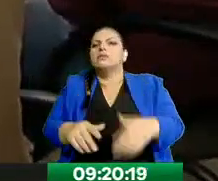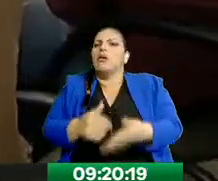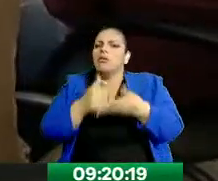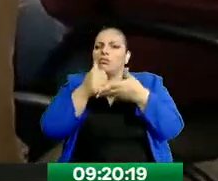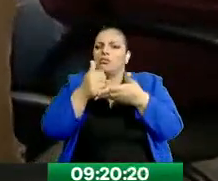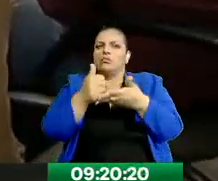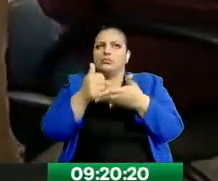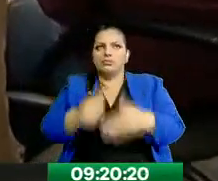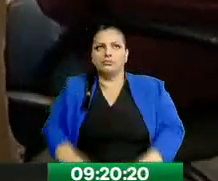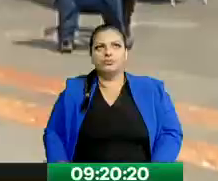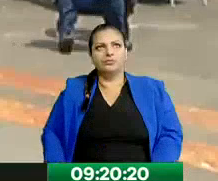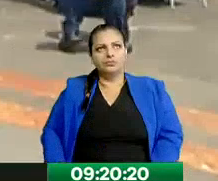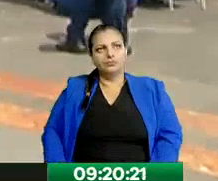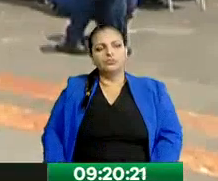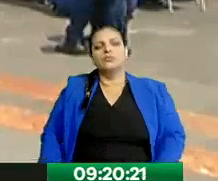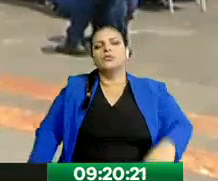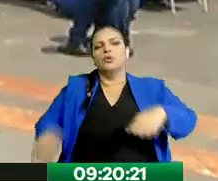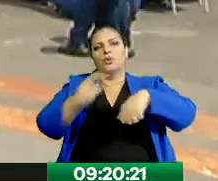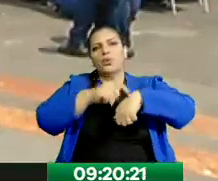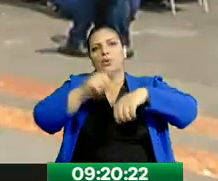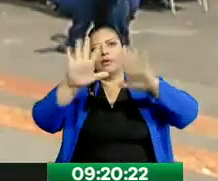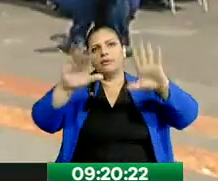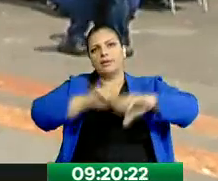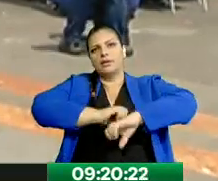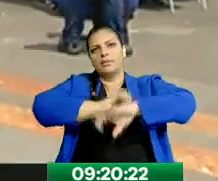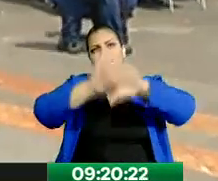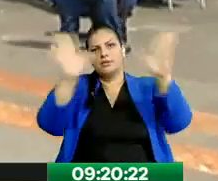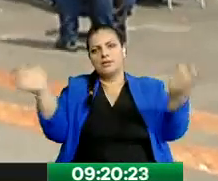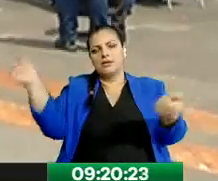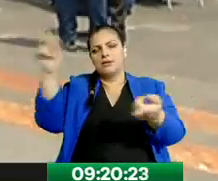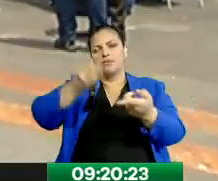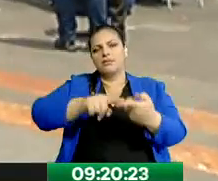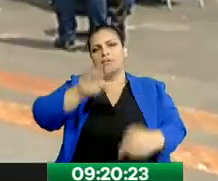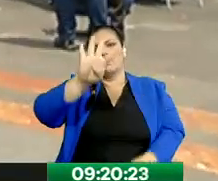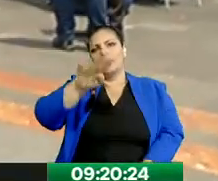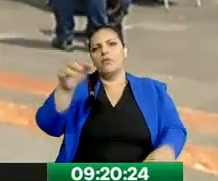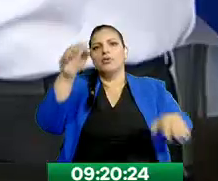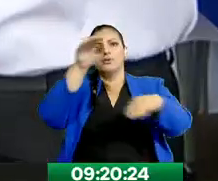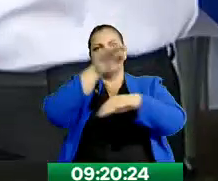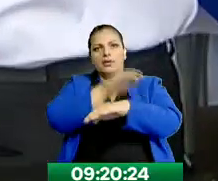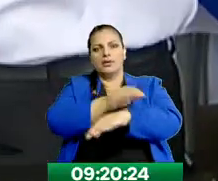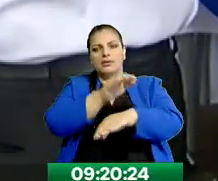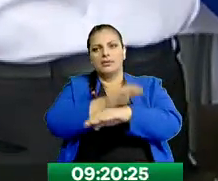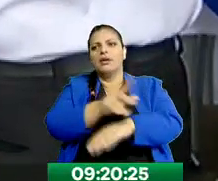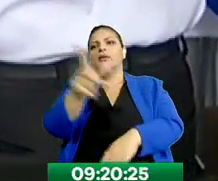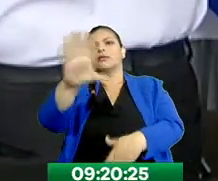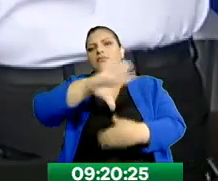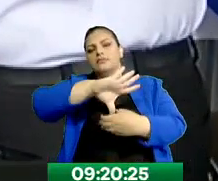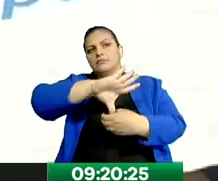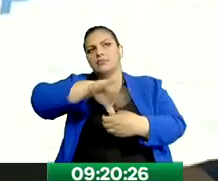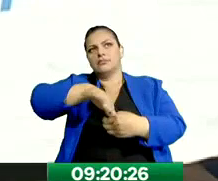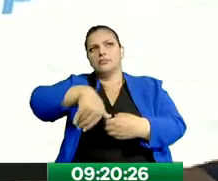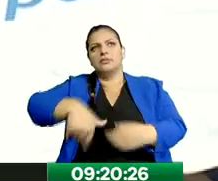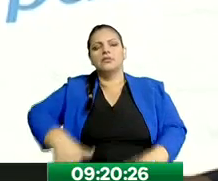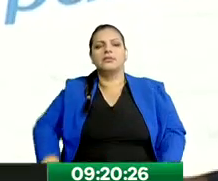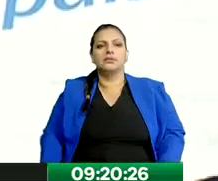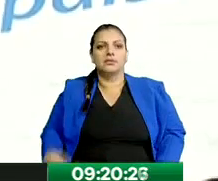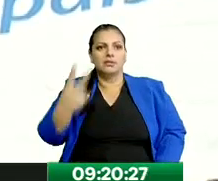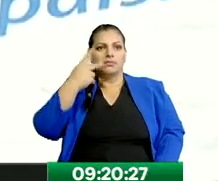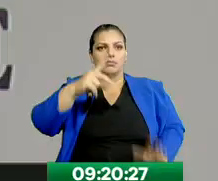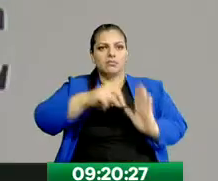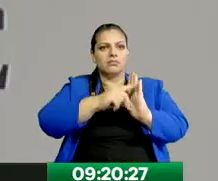efectuó desde las 10 de la mañana hasta las 16:30 en la Plaza de la Administración, donde participaron directivos del